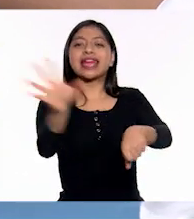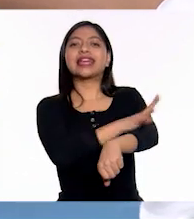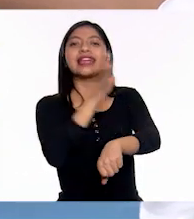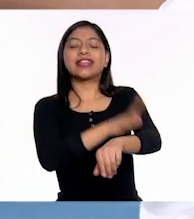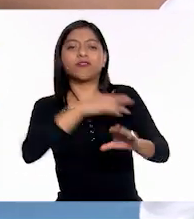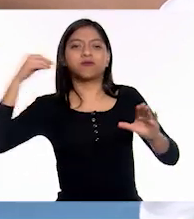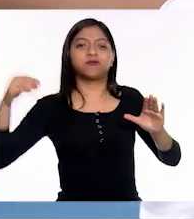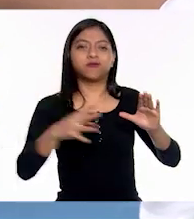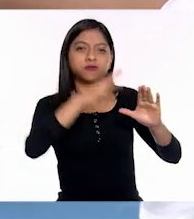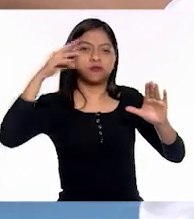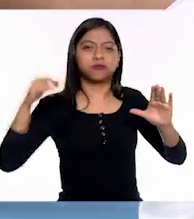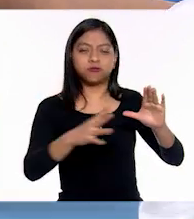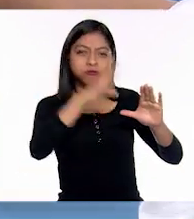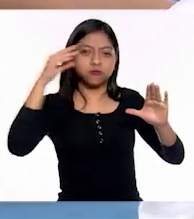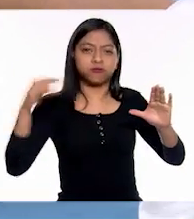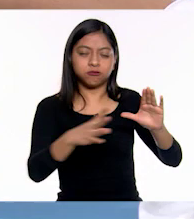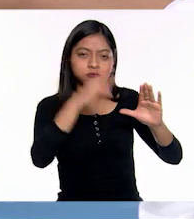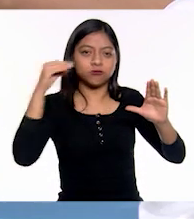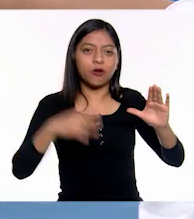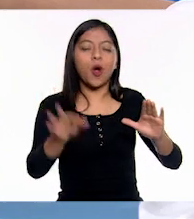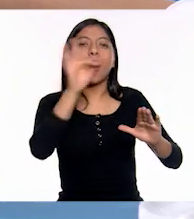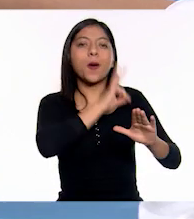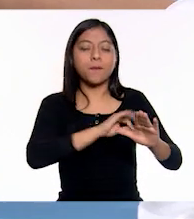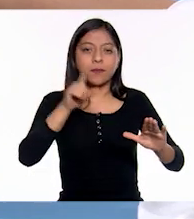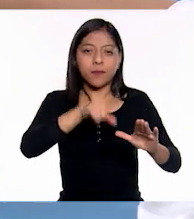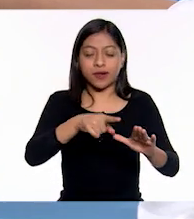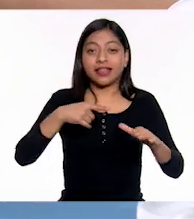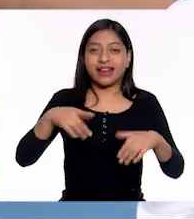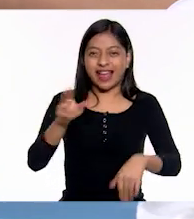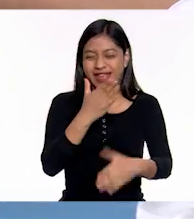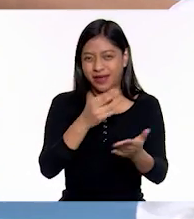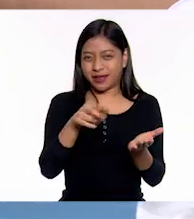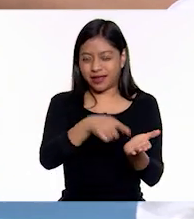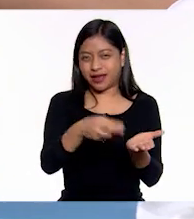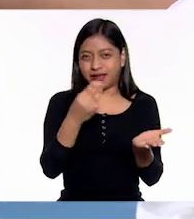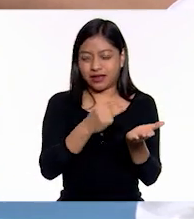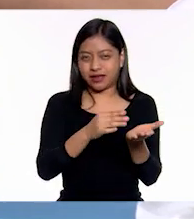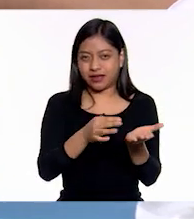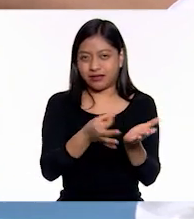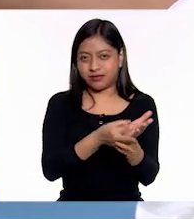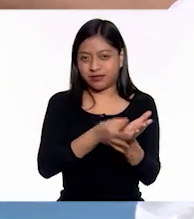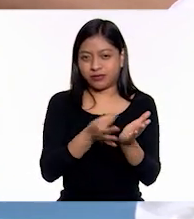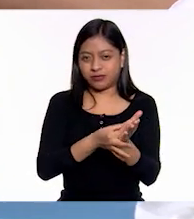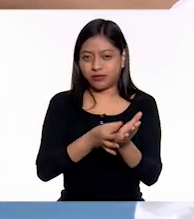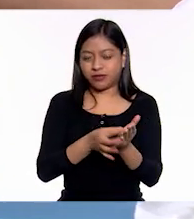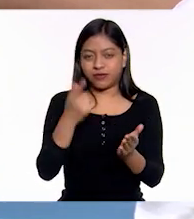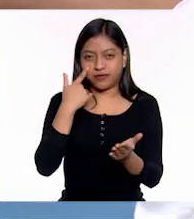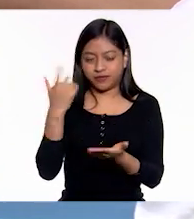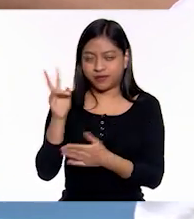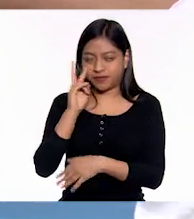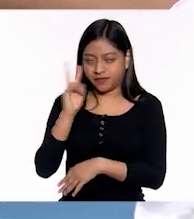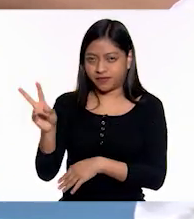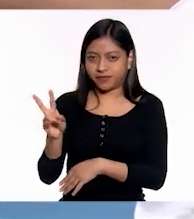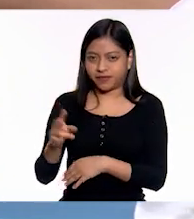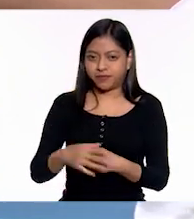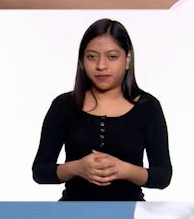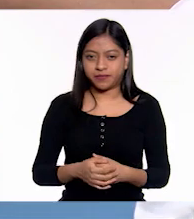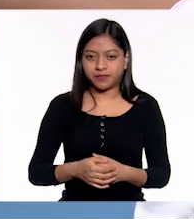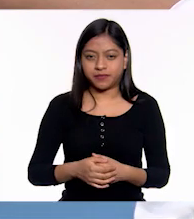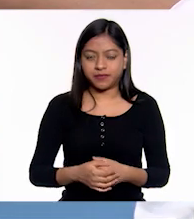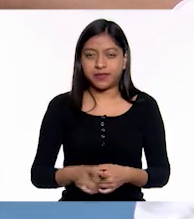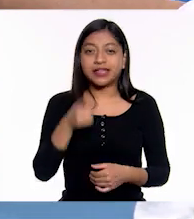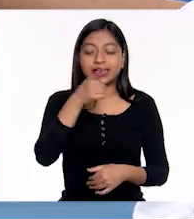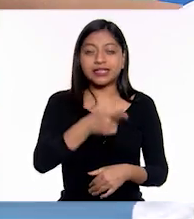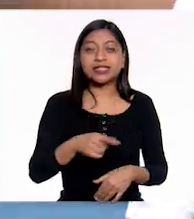campo con el imán. Miren, es que aquí no quiero que piensen que yo lo estoy moviendo, sino yo